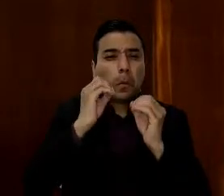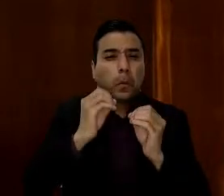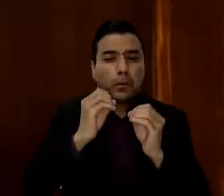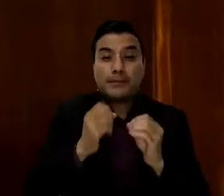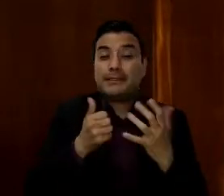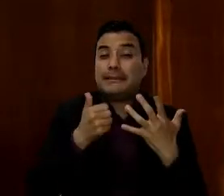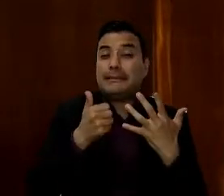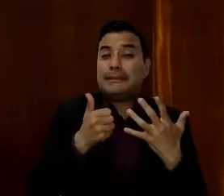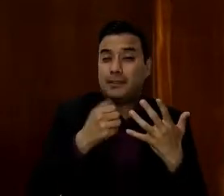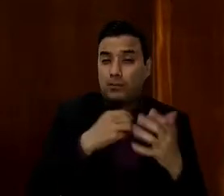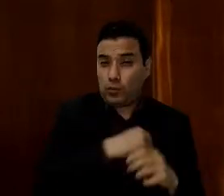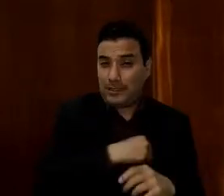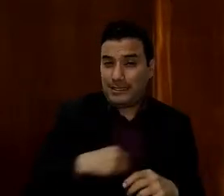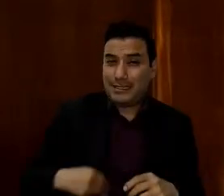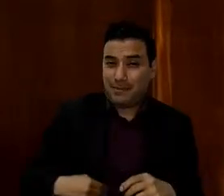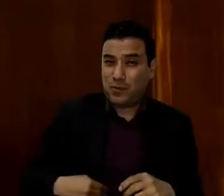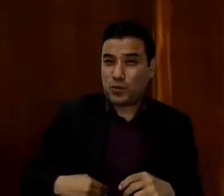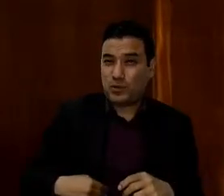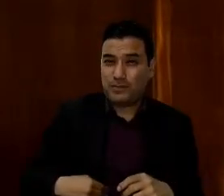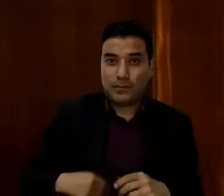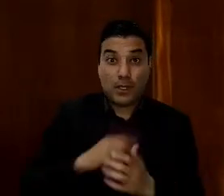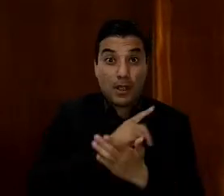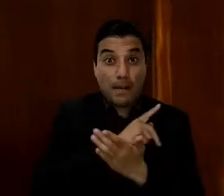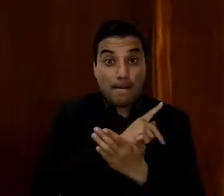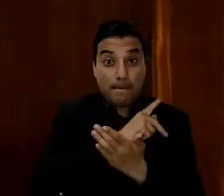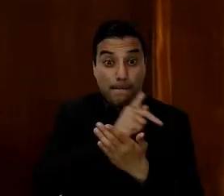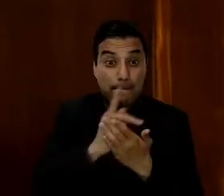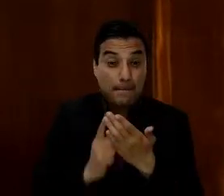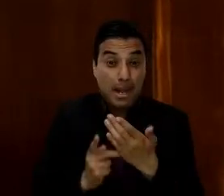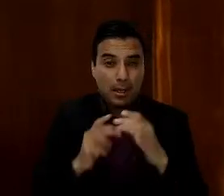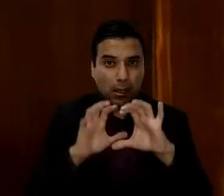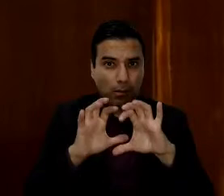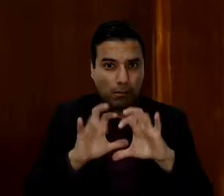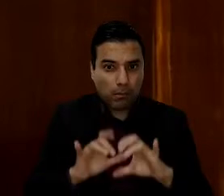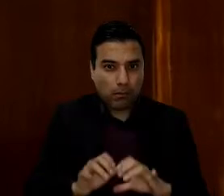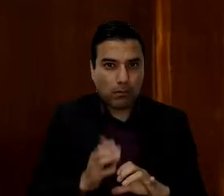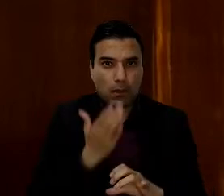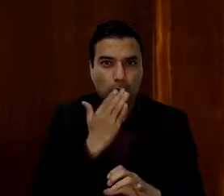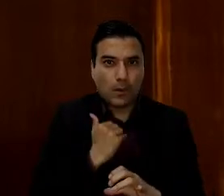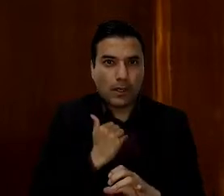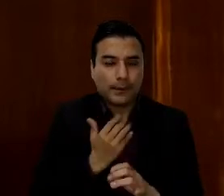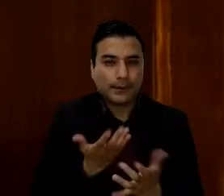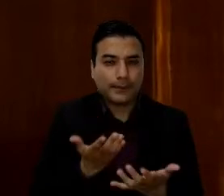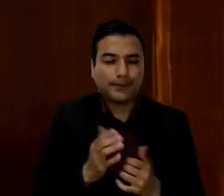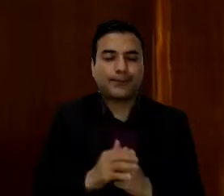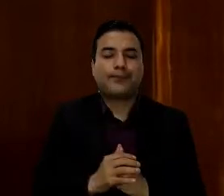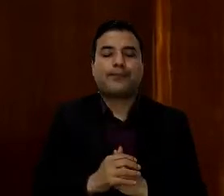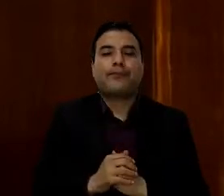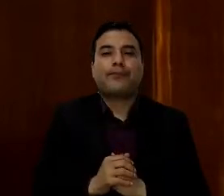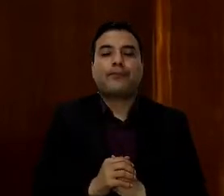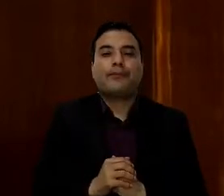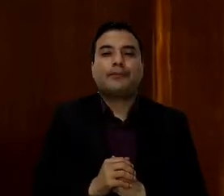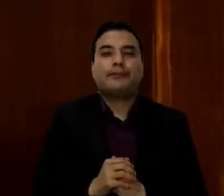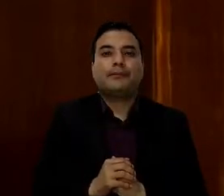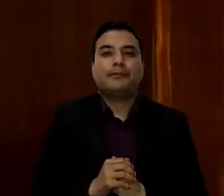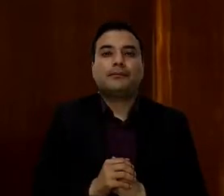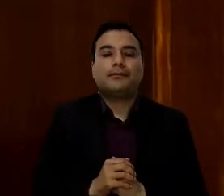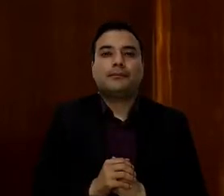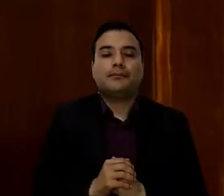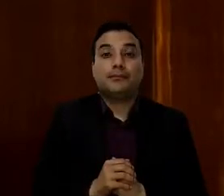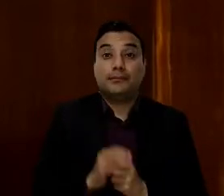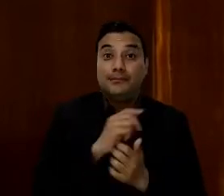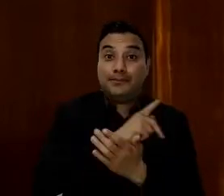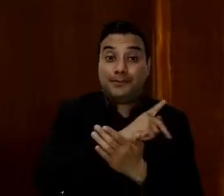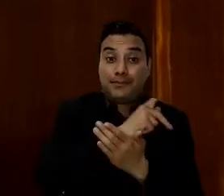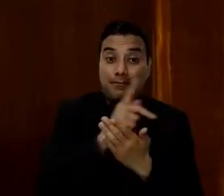los 6 municipios que ni siquiera cuentan con el presente documento. Y es que no